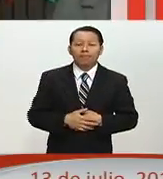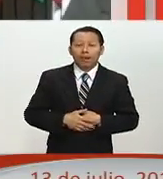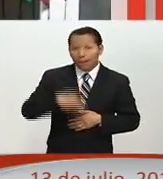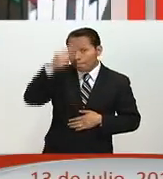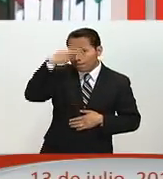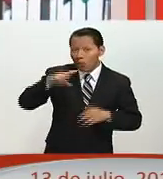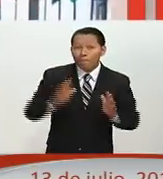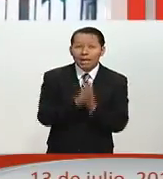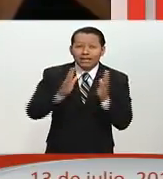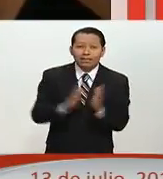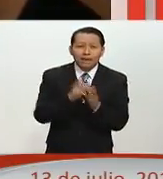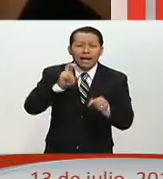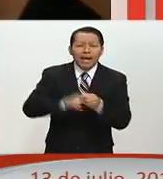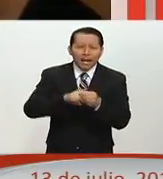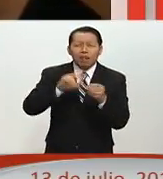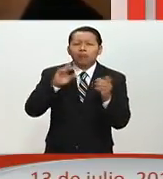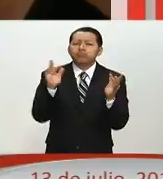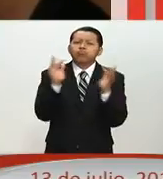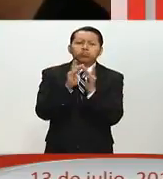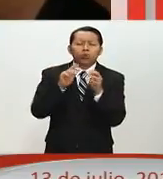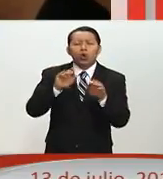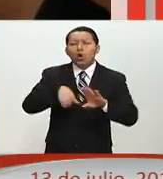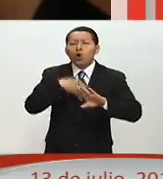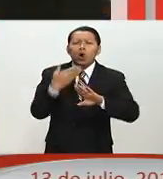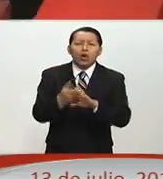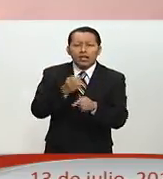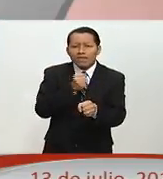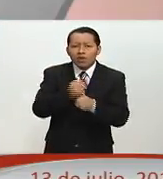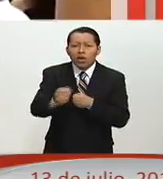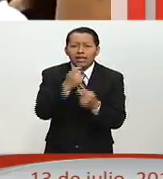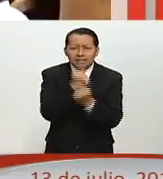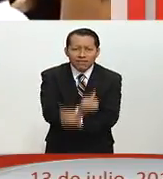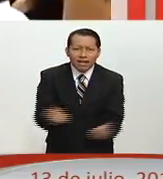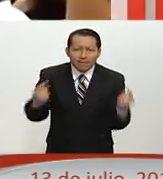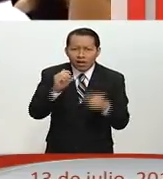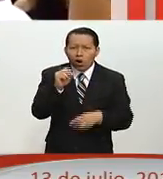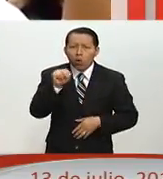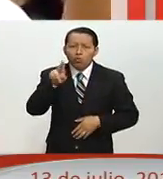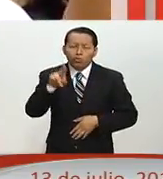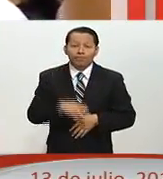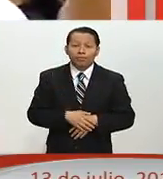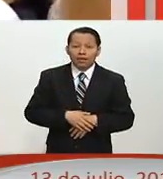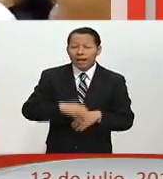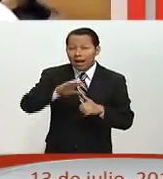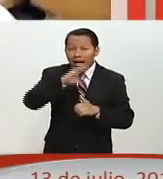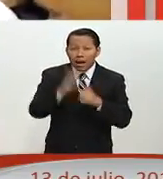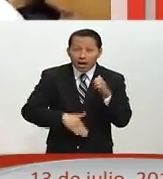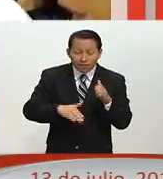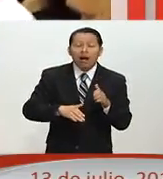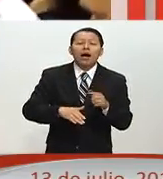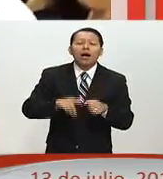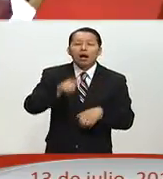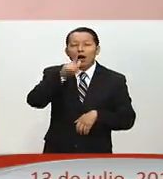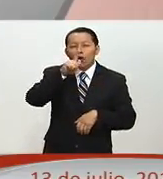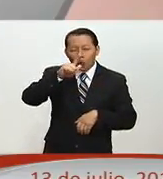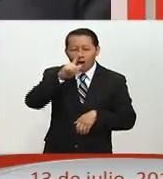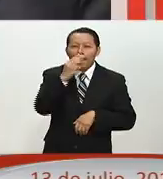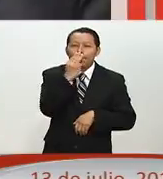México participa en la Alianza Global contra la Violencia Infantil en la ONU. Termina la luna de miel entre choferes y